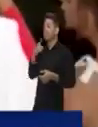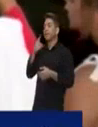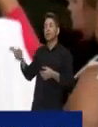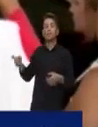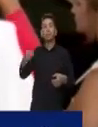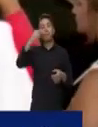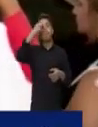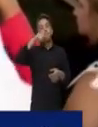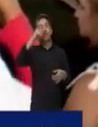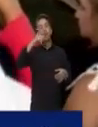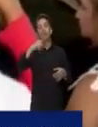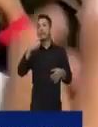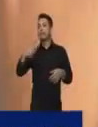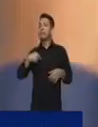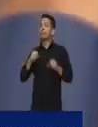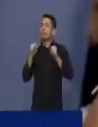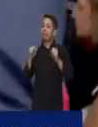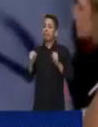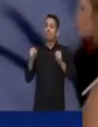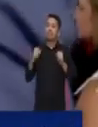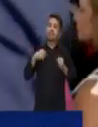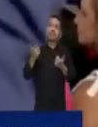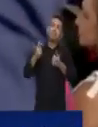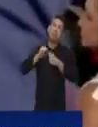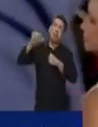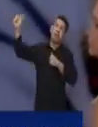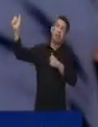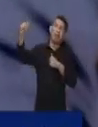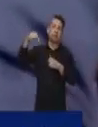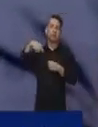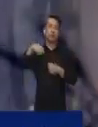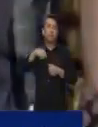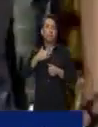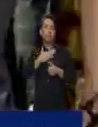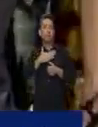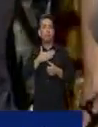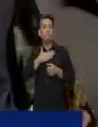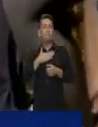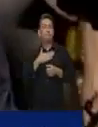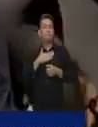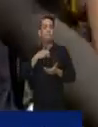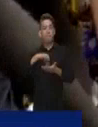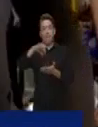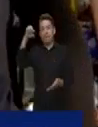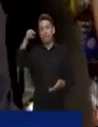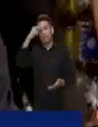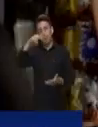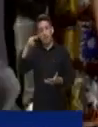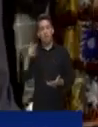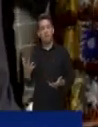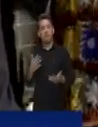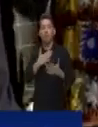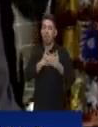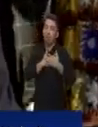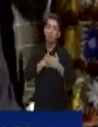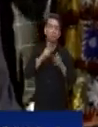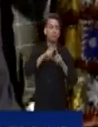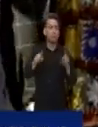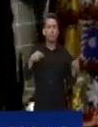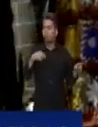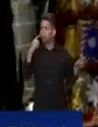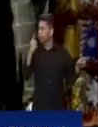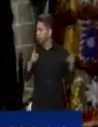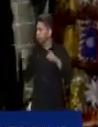lejos de su tierra. Sentía como una nostalgia recordar mi país, pero veo que Guatemala tiene